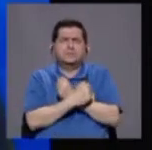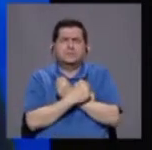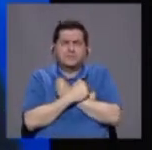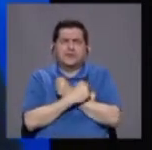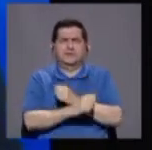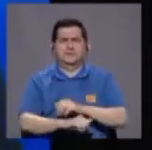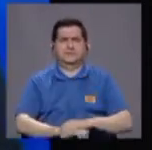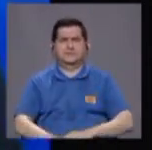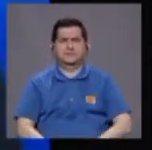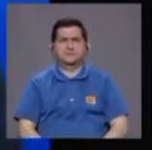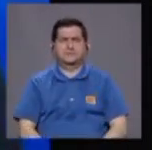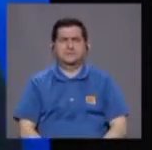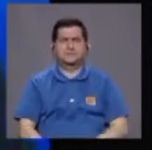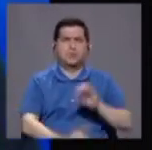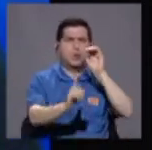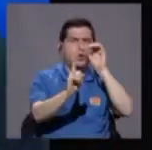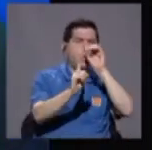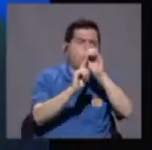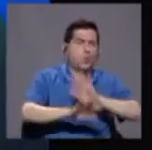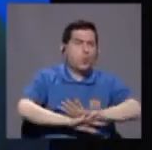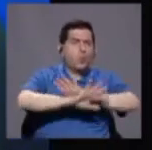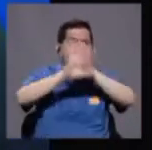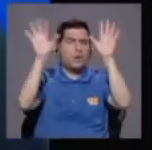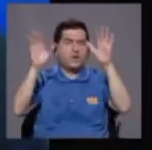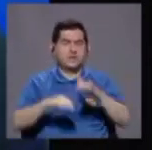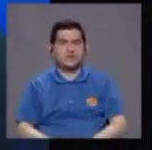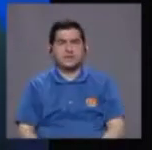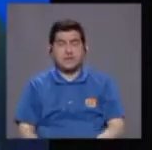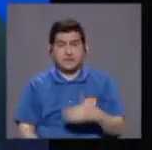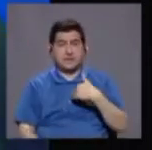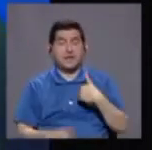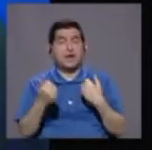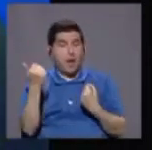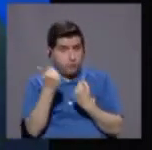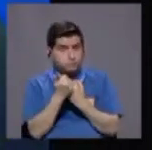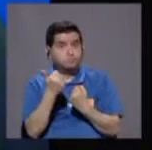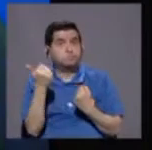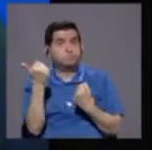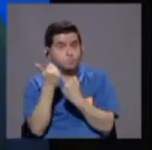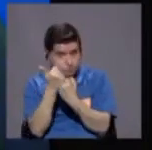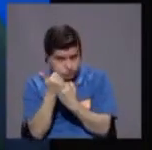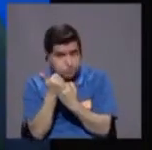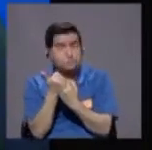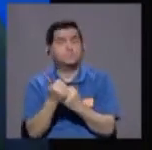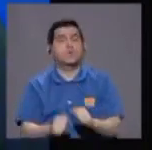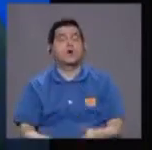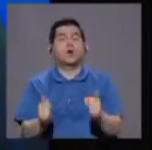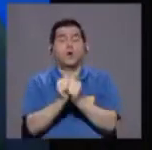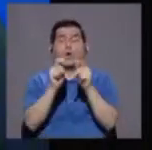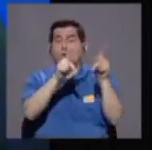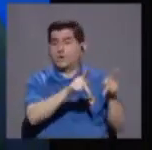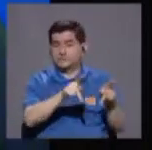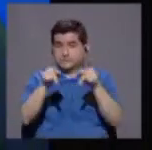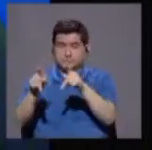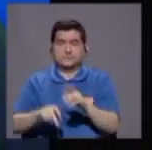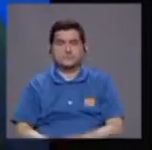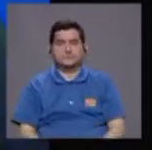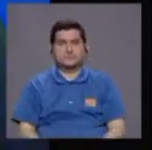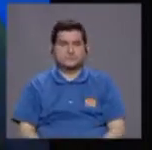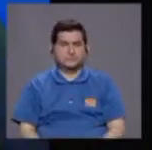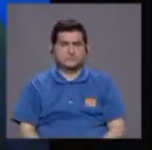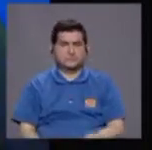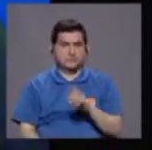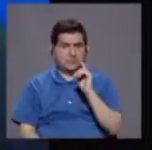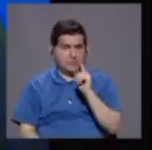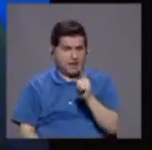con objetivos muy claros, tenía un gran arrastre con la gente, era